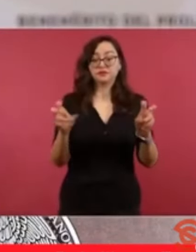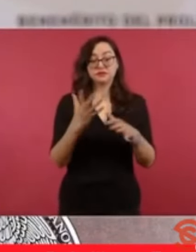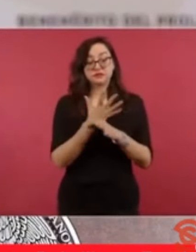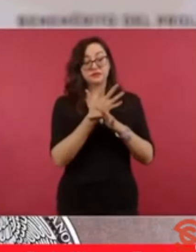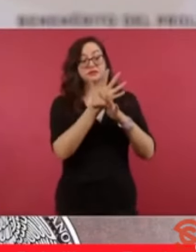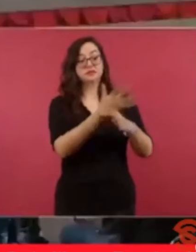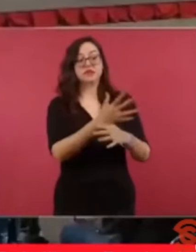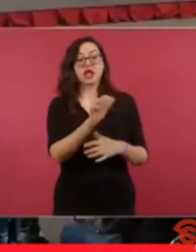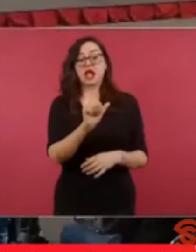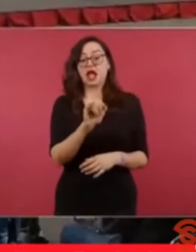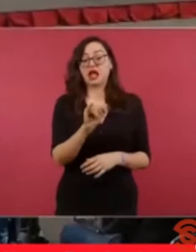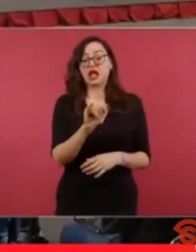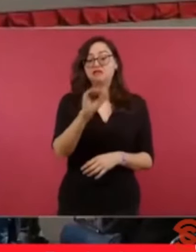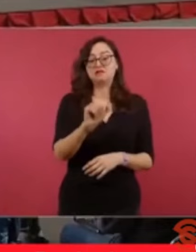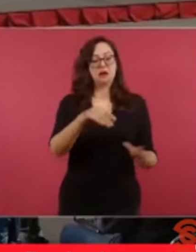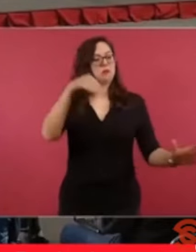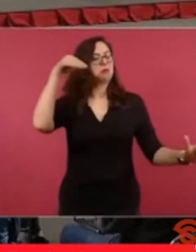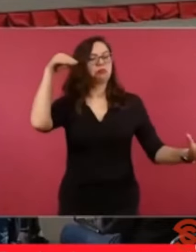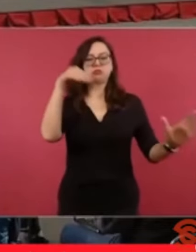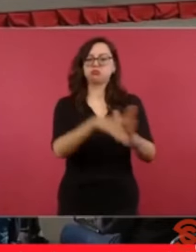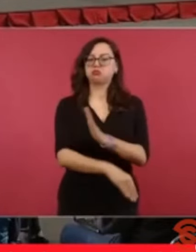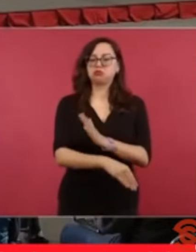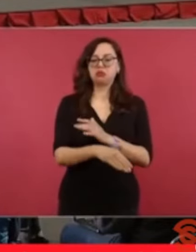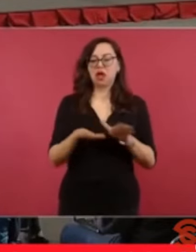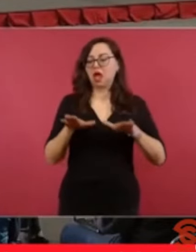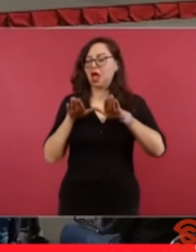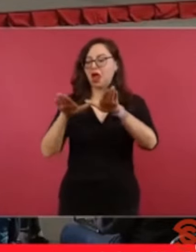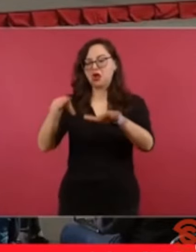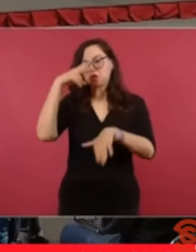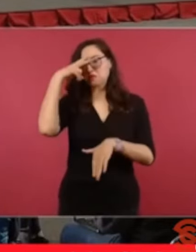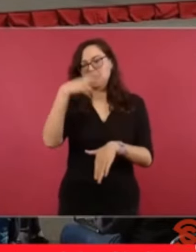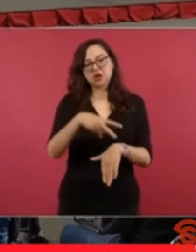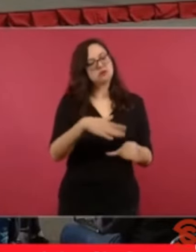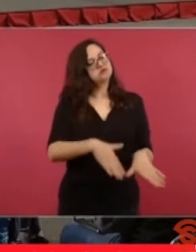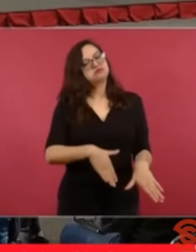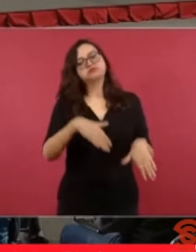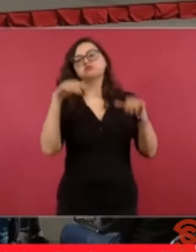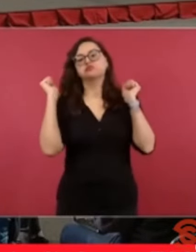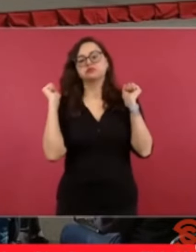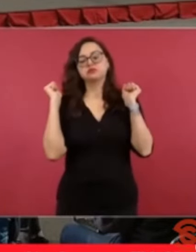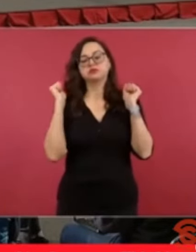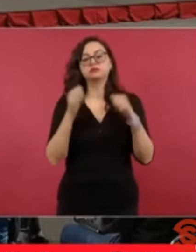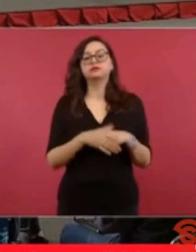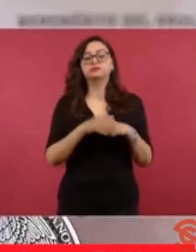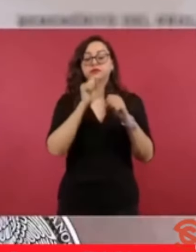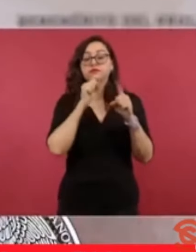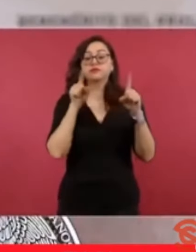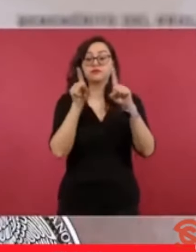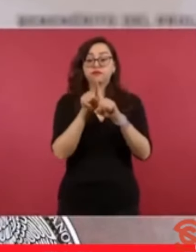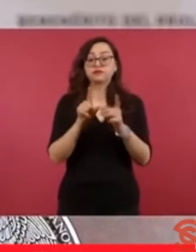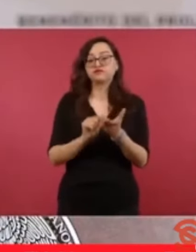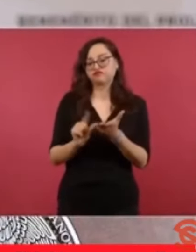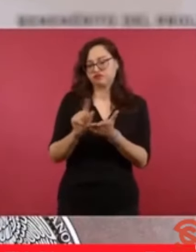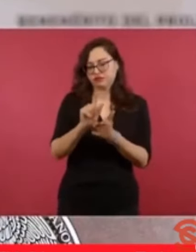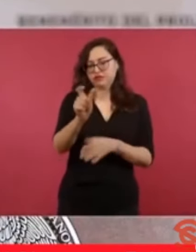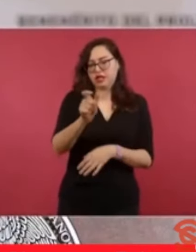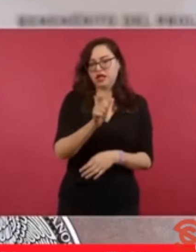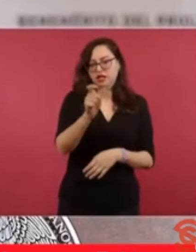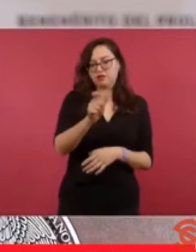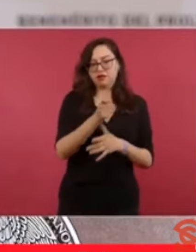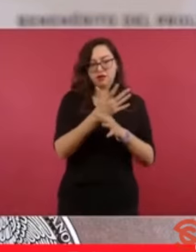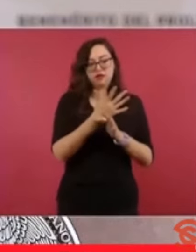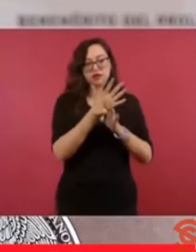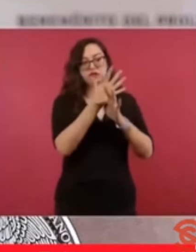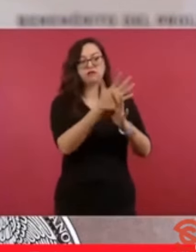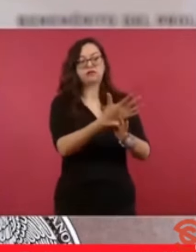del Aifa ante la salida de Aeroméxico. Y en X, Enrique Muñoz aseguró que la aerolínea saldría del Aifa debido a